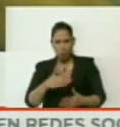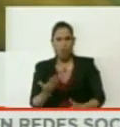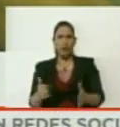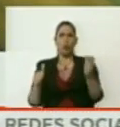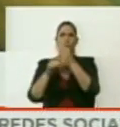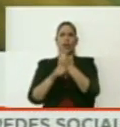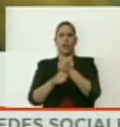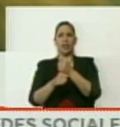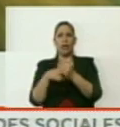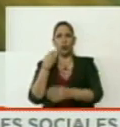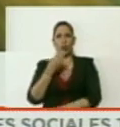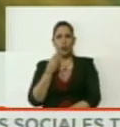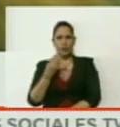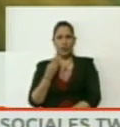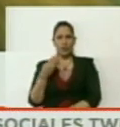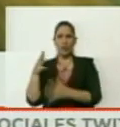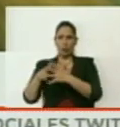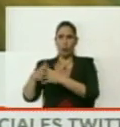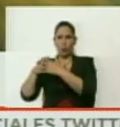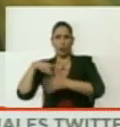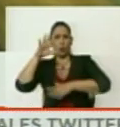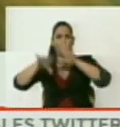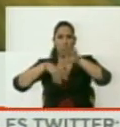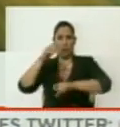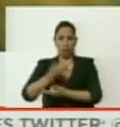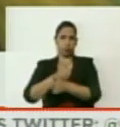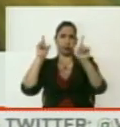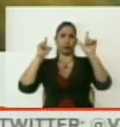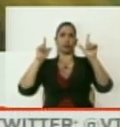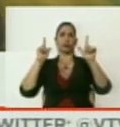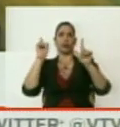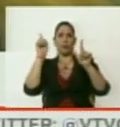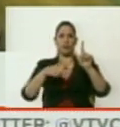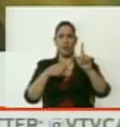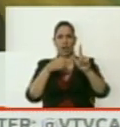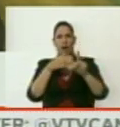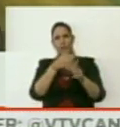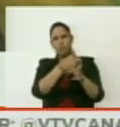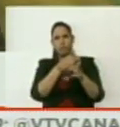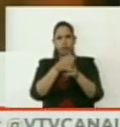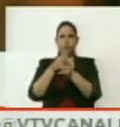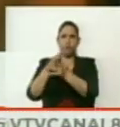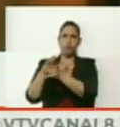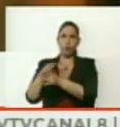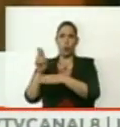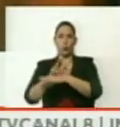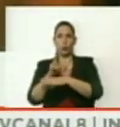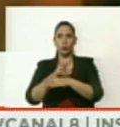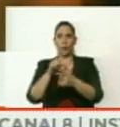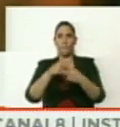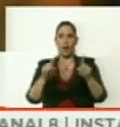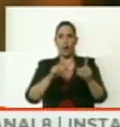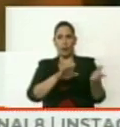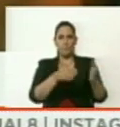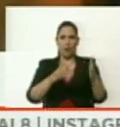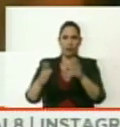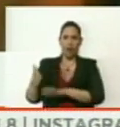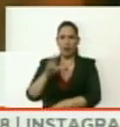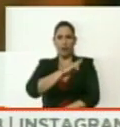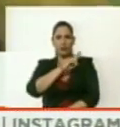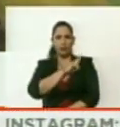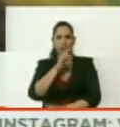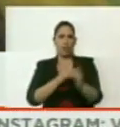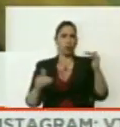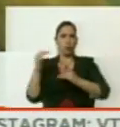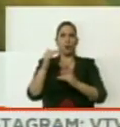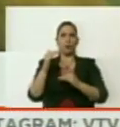edad en los Estados Unidos y comprarlas y municiones y que luego las utilizan para matar con criterios racistas y